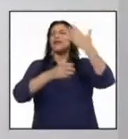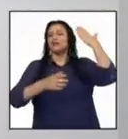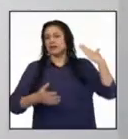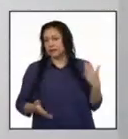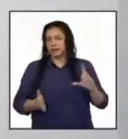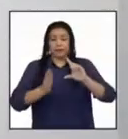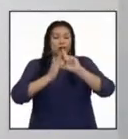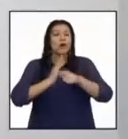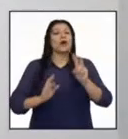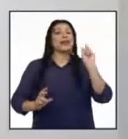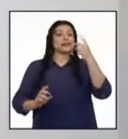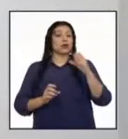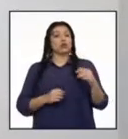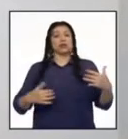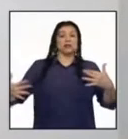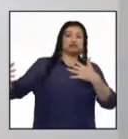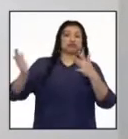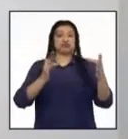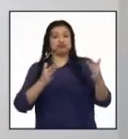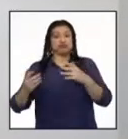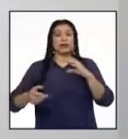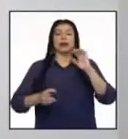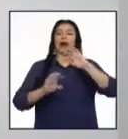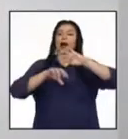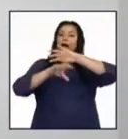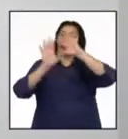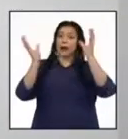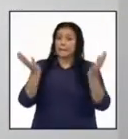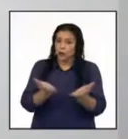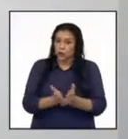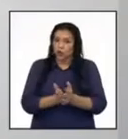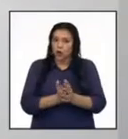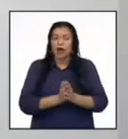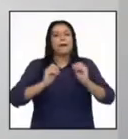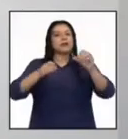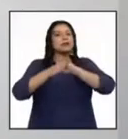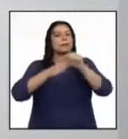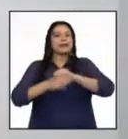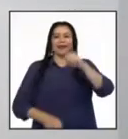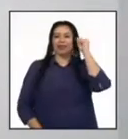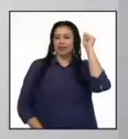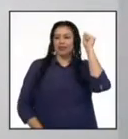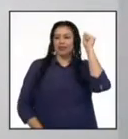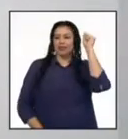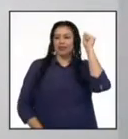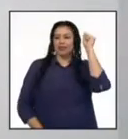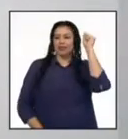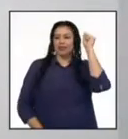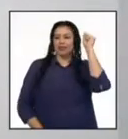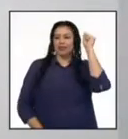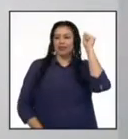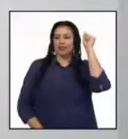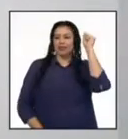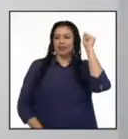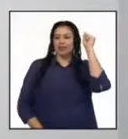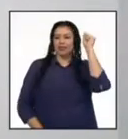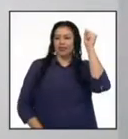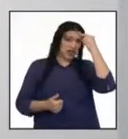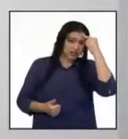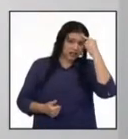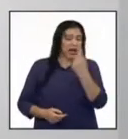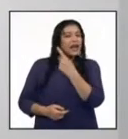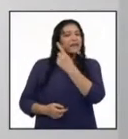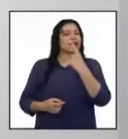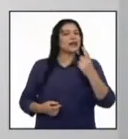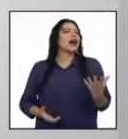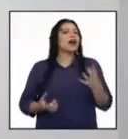Luego de la Segunda Guerra Mundial, el ejercicio de los derechos y la capacidad de participar en la vida política de